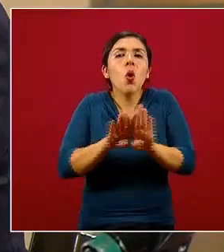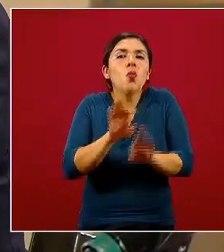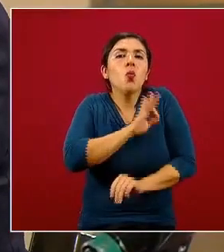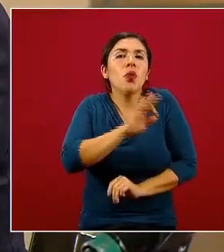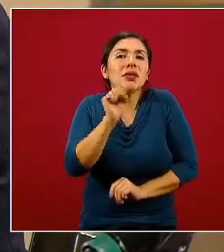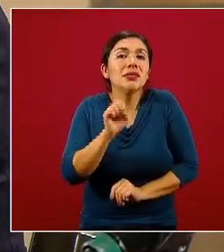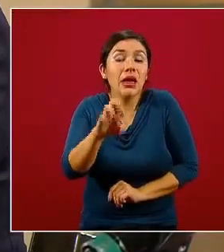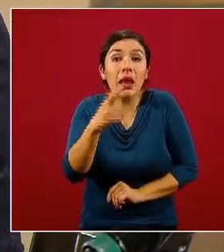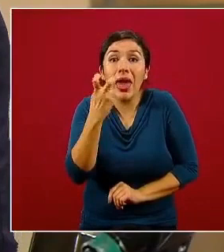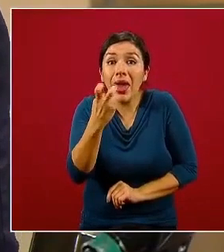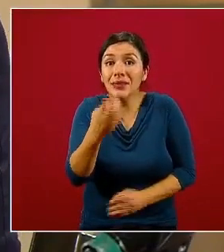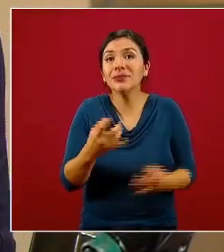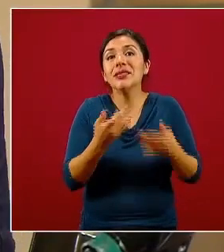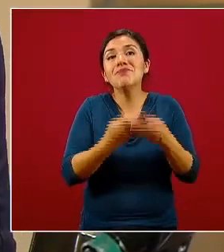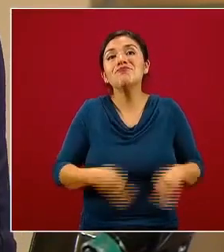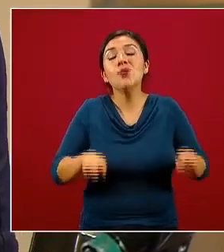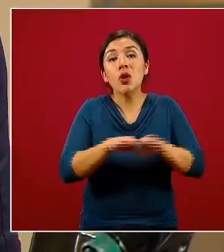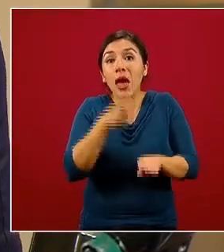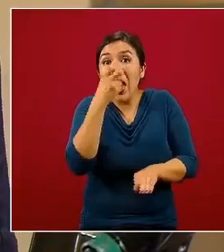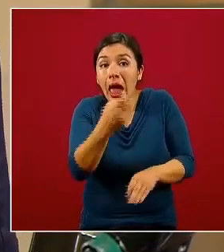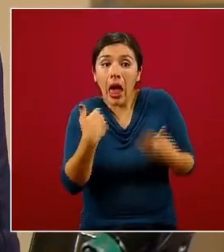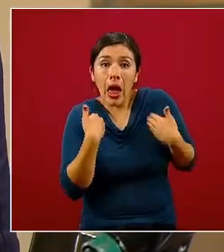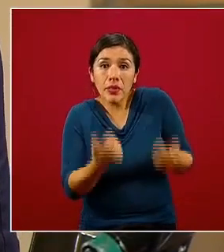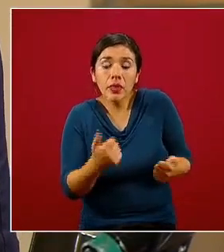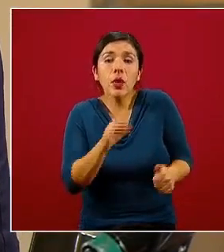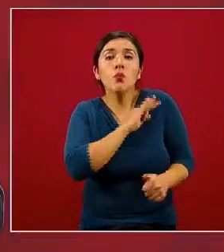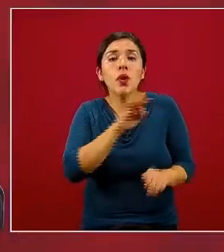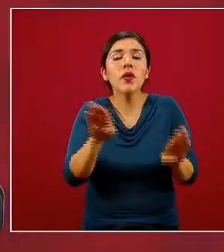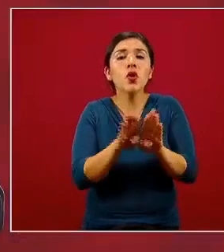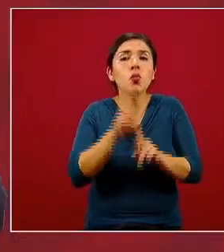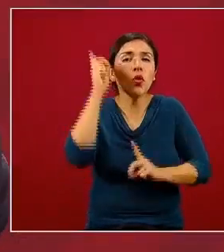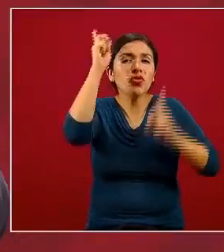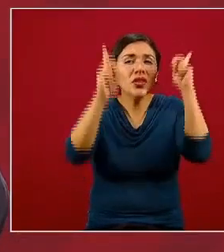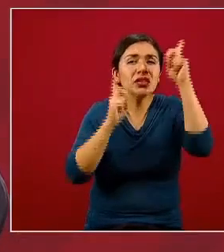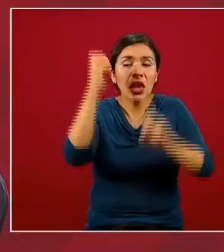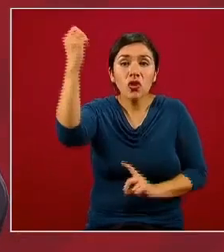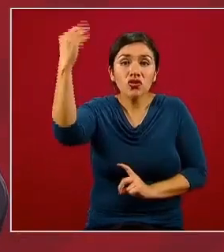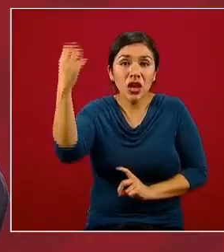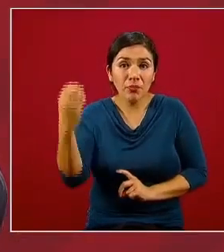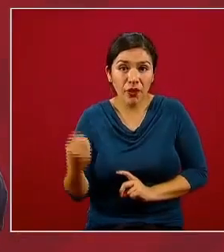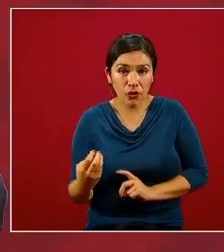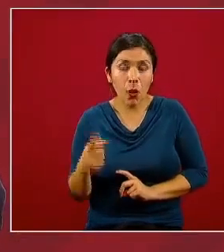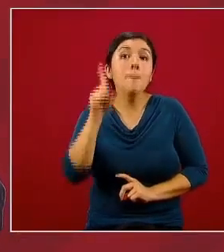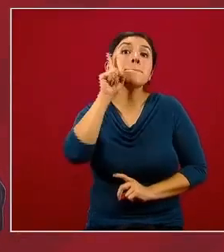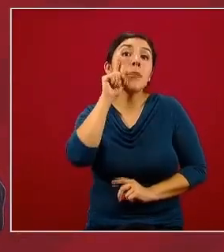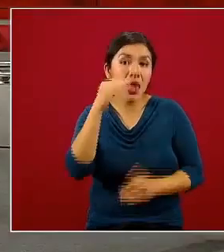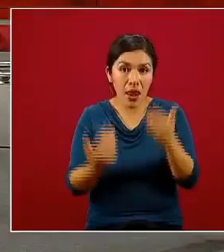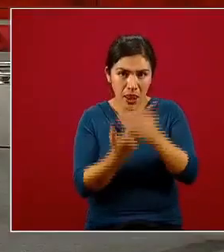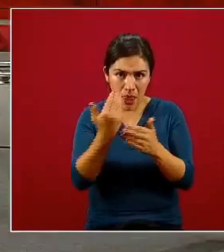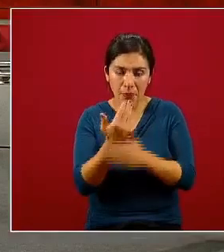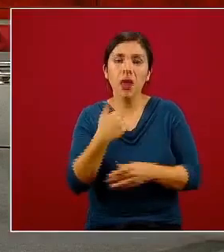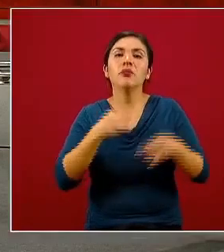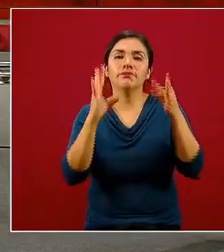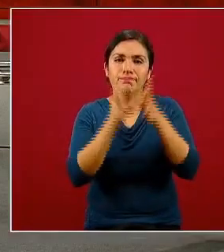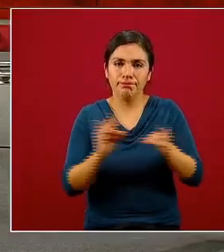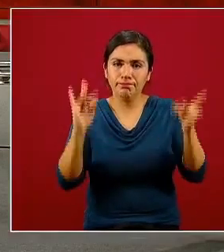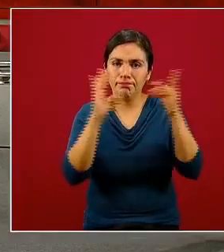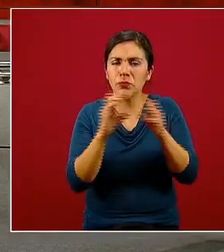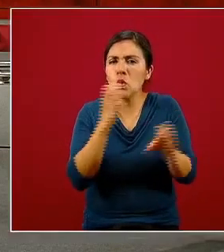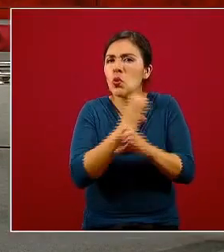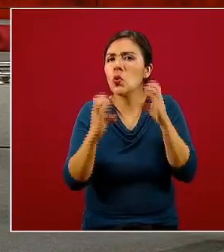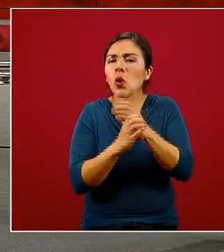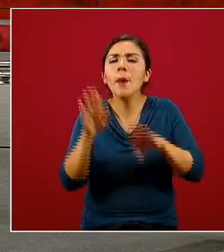es muy importante porque de ello deriva el diseño del semáforo. Mañana por la mañana vamos a explicar